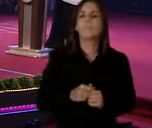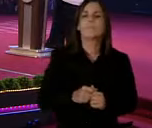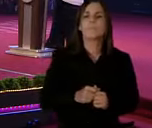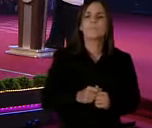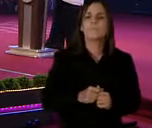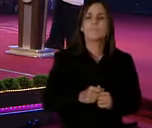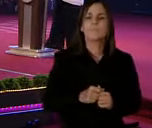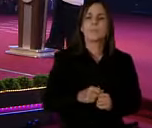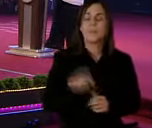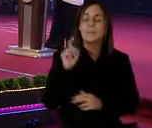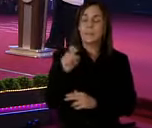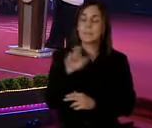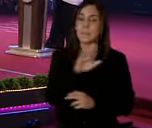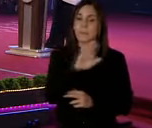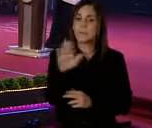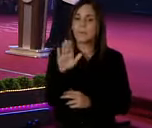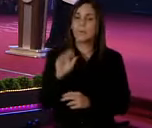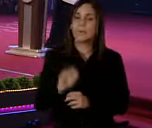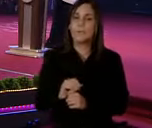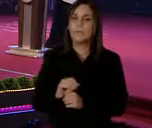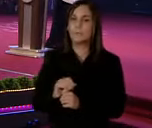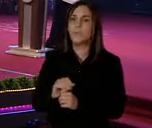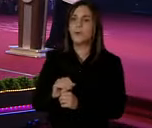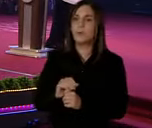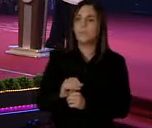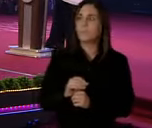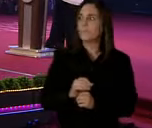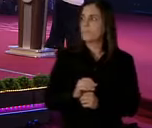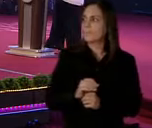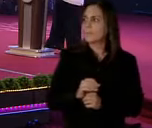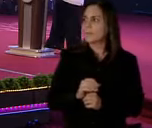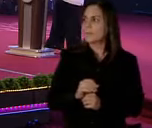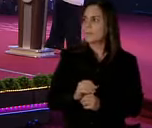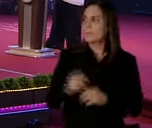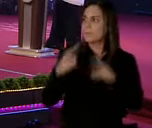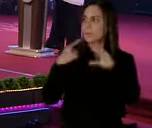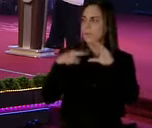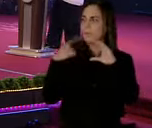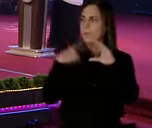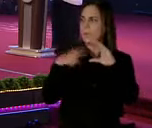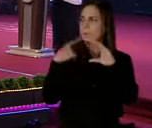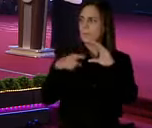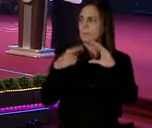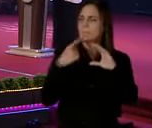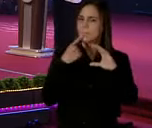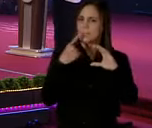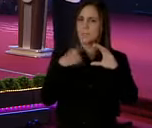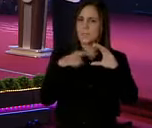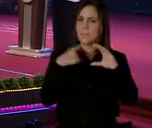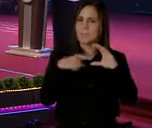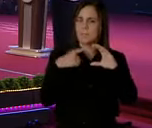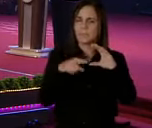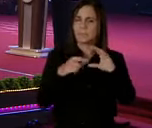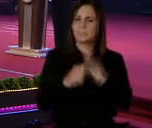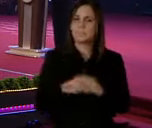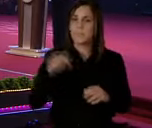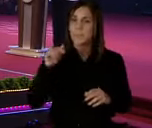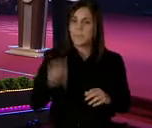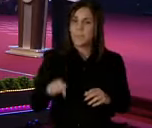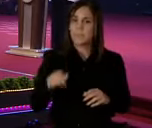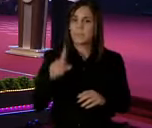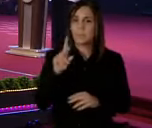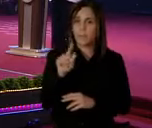su correo electrónico y su nombre. Lo demás nos encargamos de hacer el contacto, incluirle en la clase. Este jueves es la